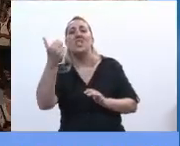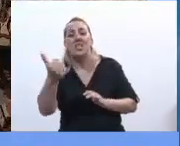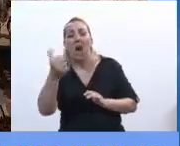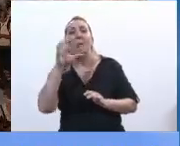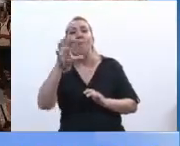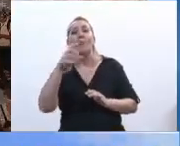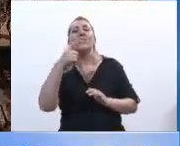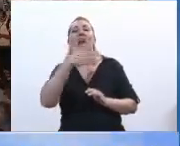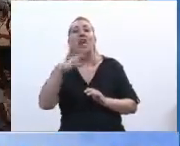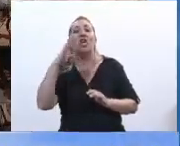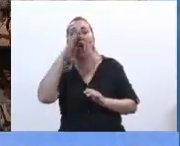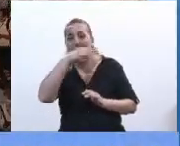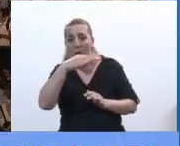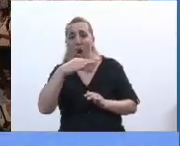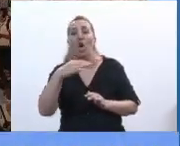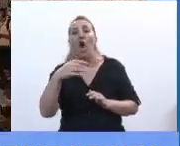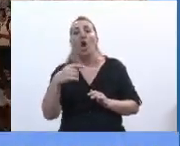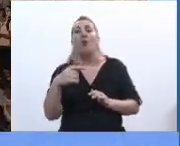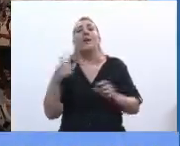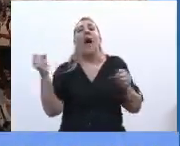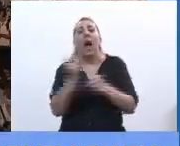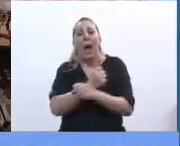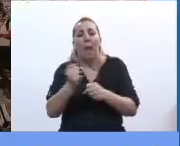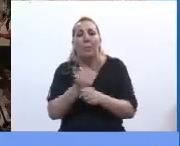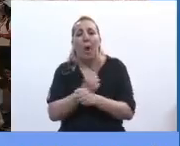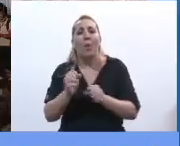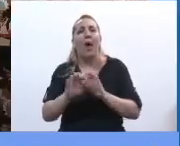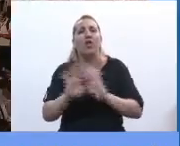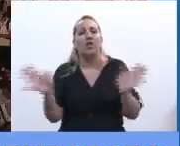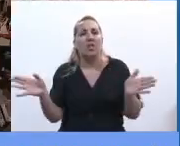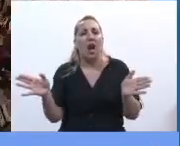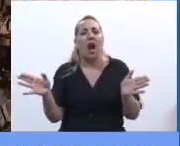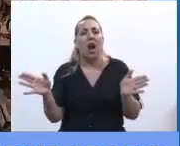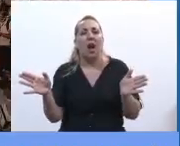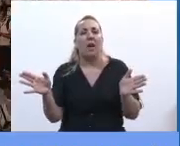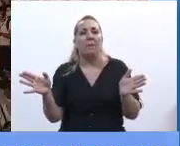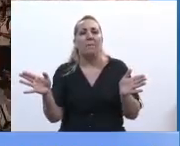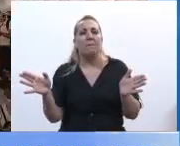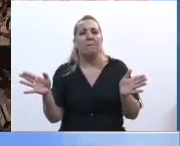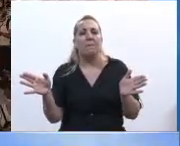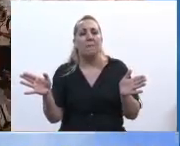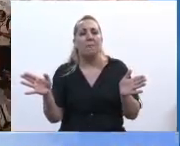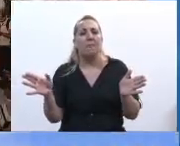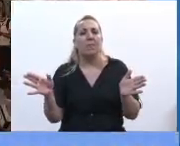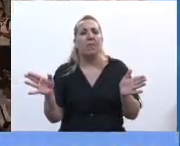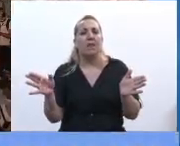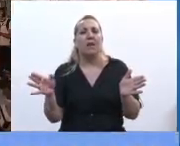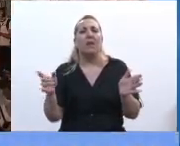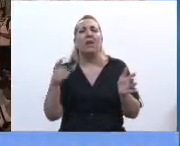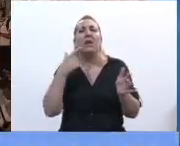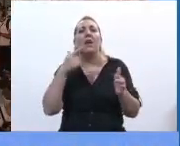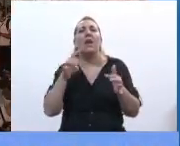en la cual pusimos se sanciona la la posibilidad del delirio de la interrupción